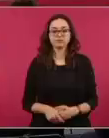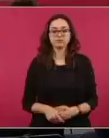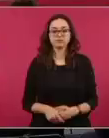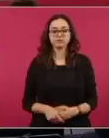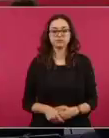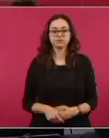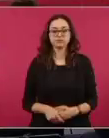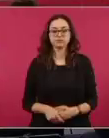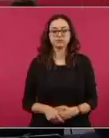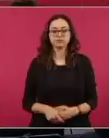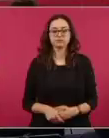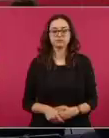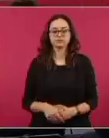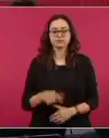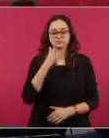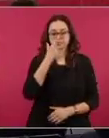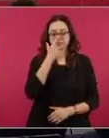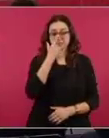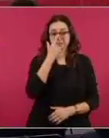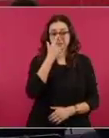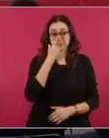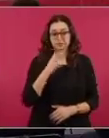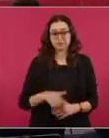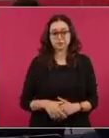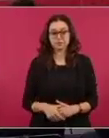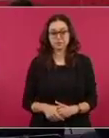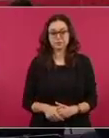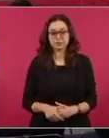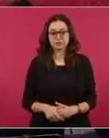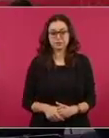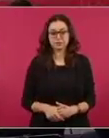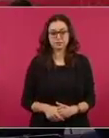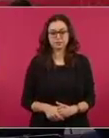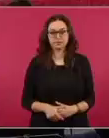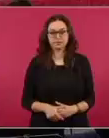Ayer se reinauguró